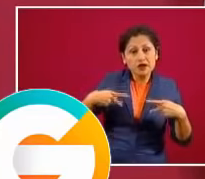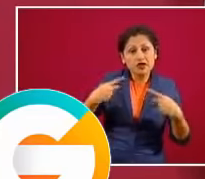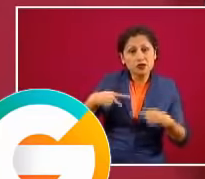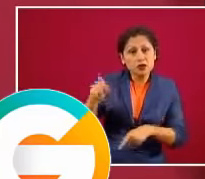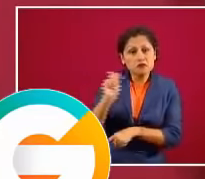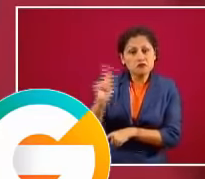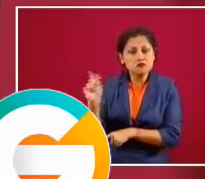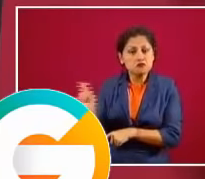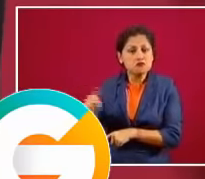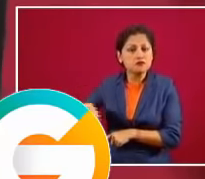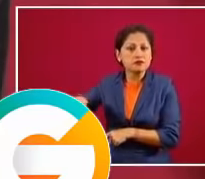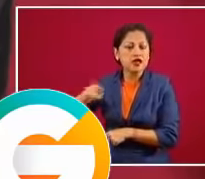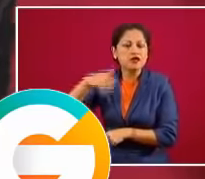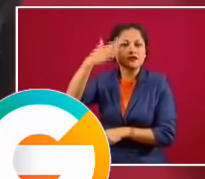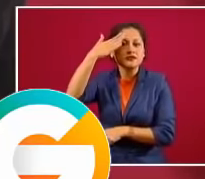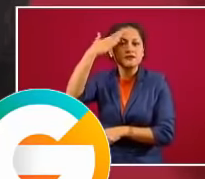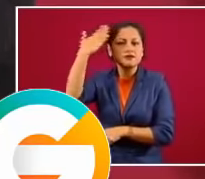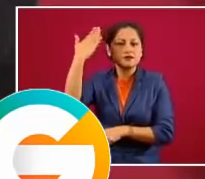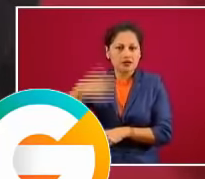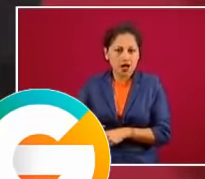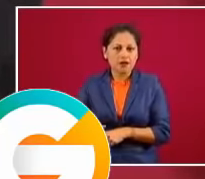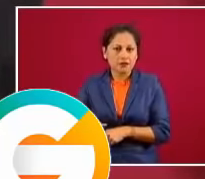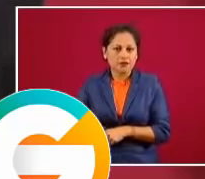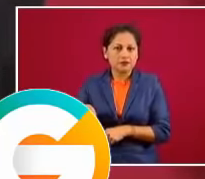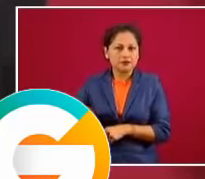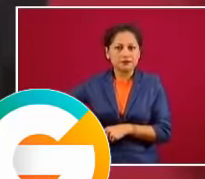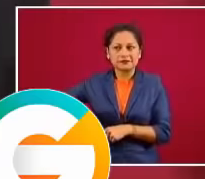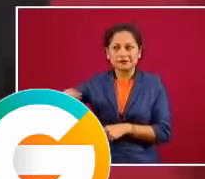no se curan